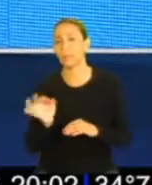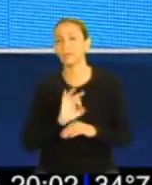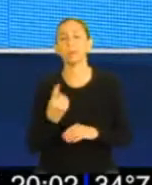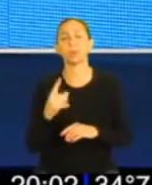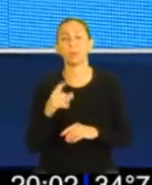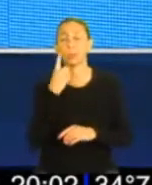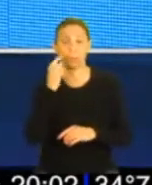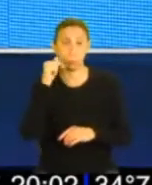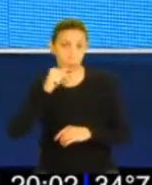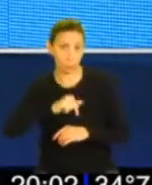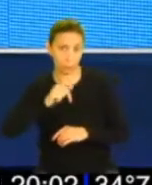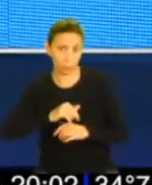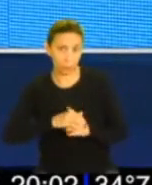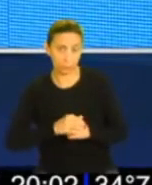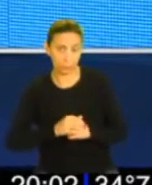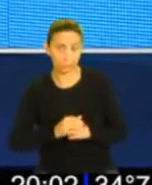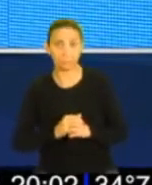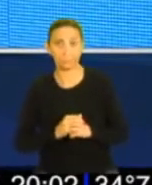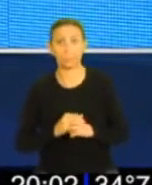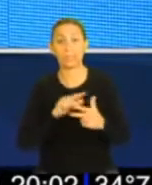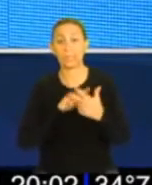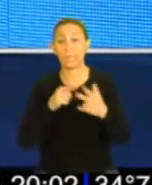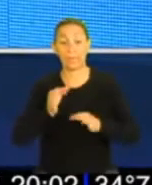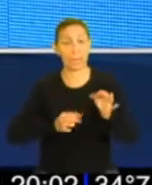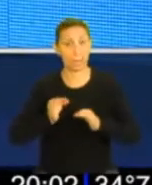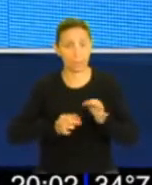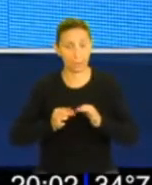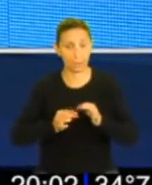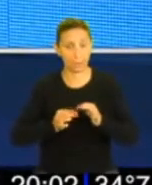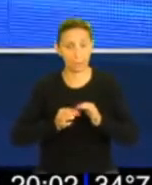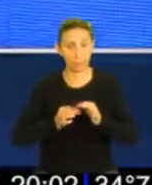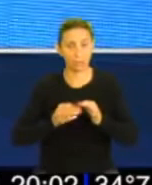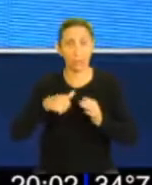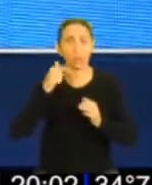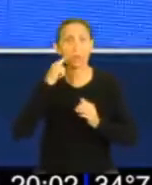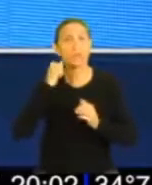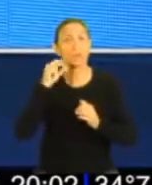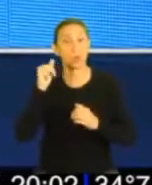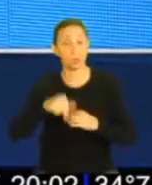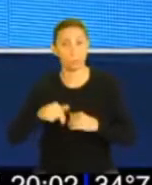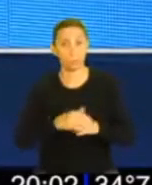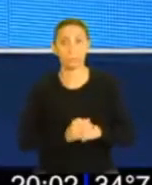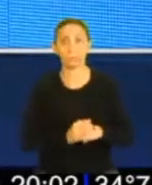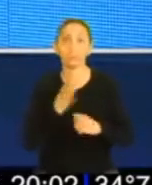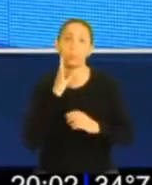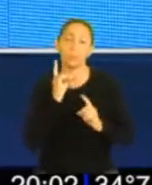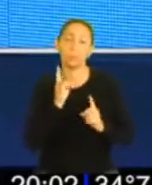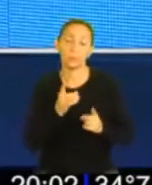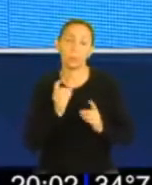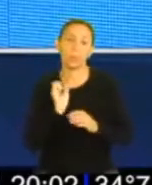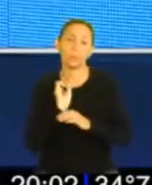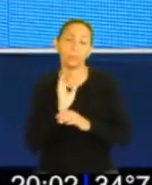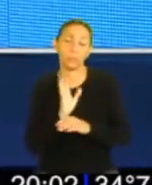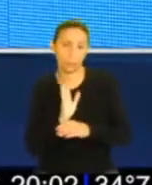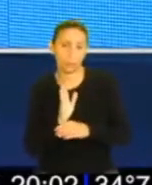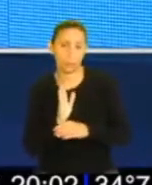ha detectado en tres muestras la variante Omicron. Por supuesto que eso se envía